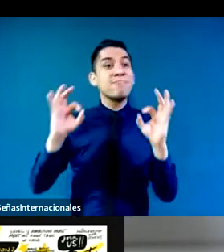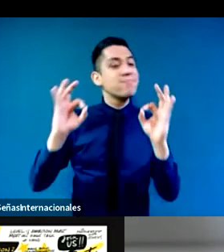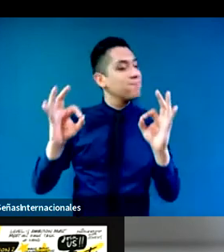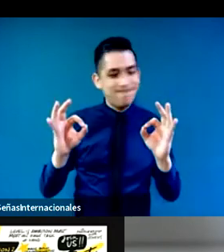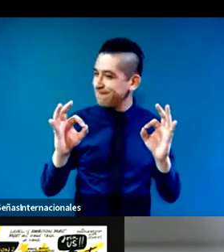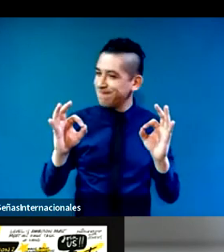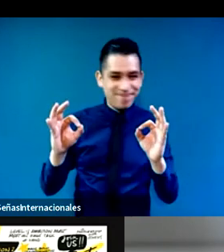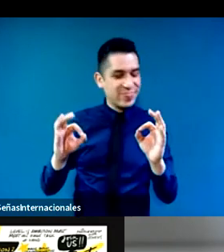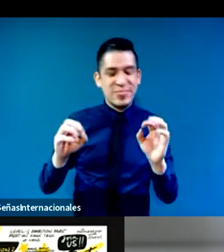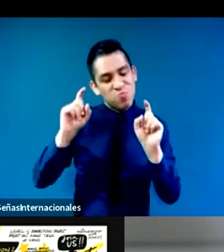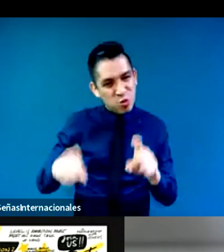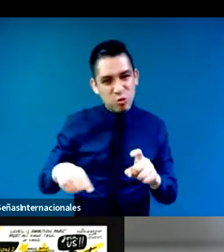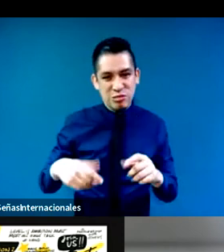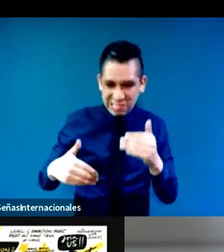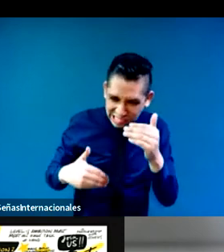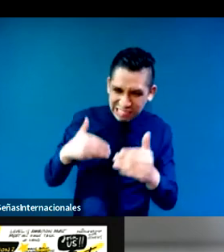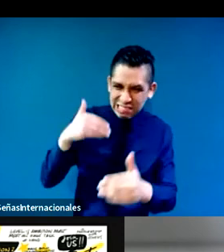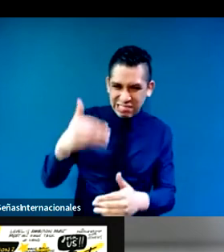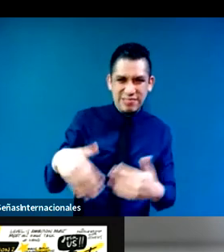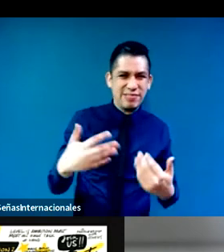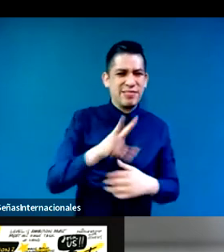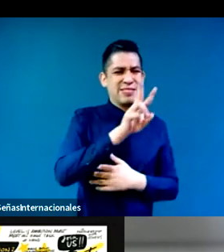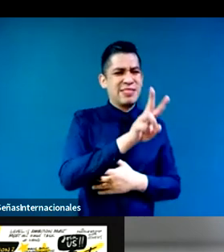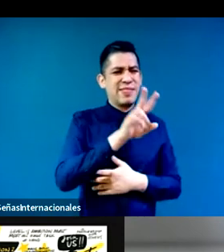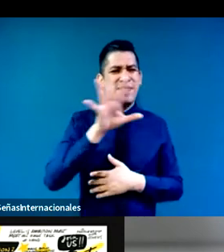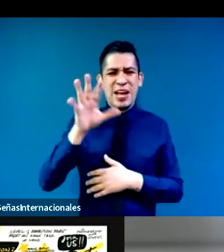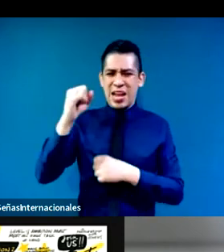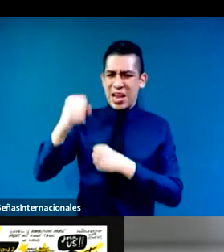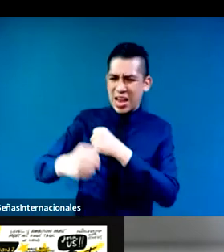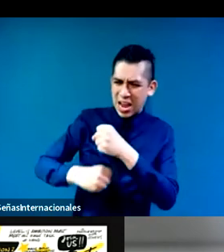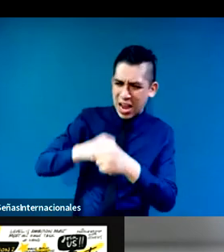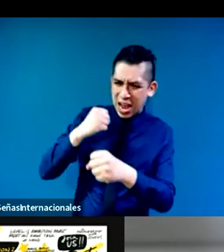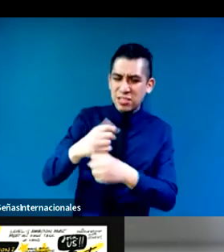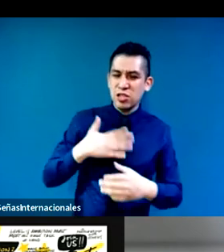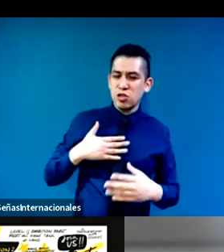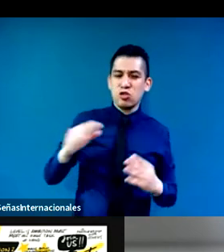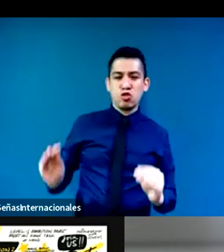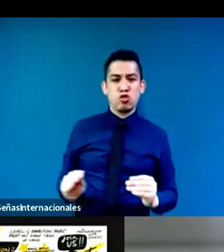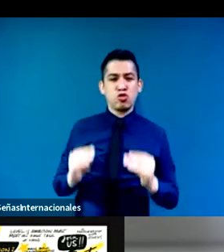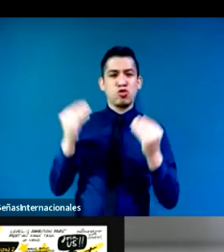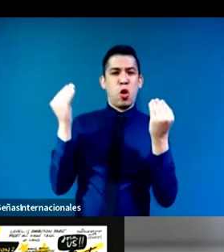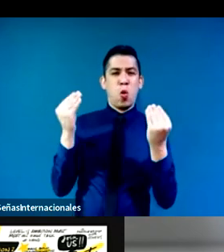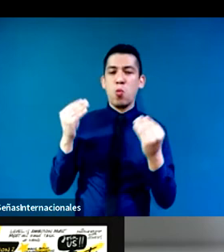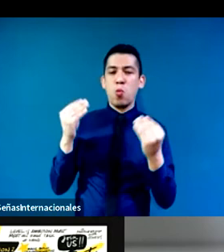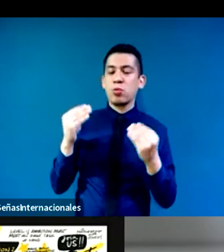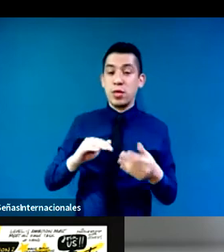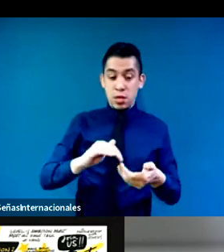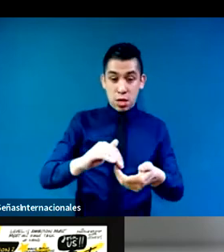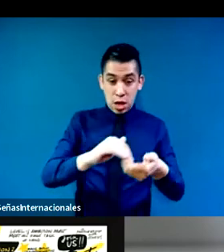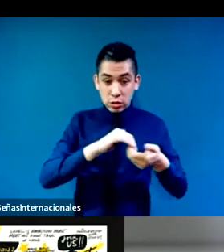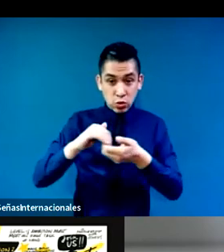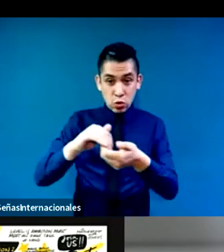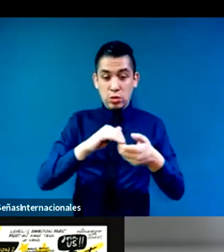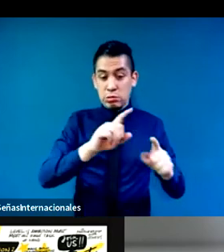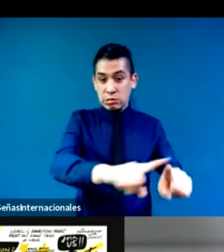estos 25 años equivalen a nuestra vida. Y las organizaciones juveniles que formamos parte de